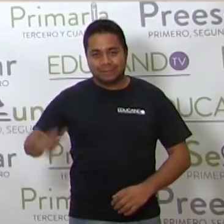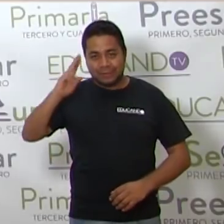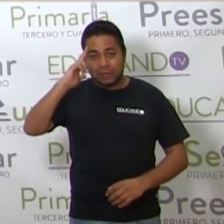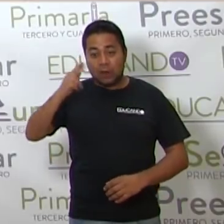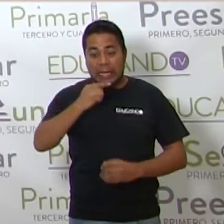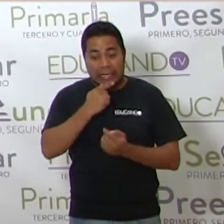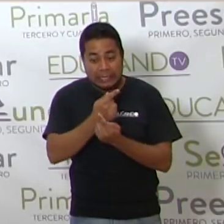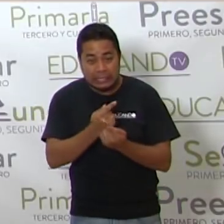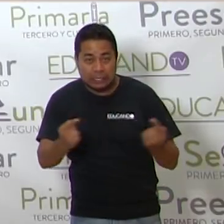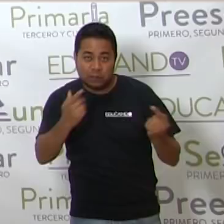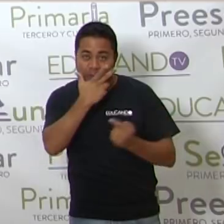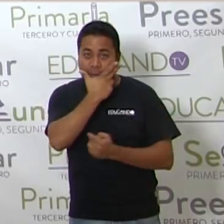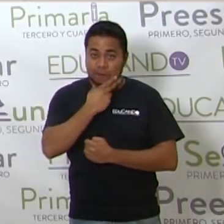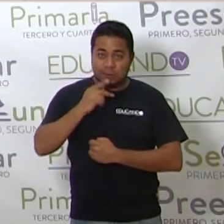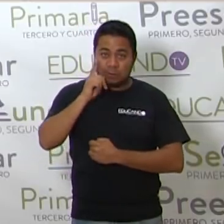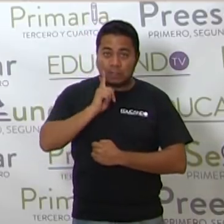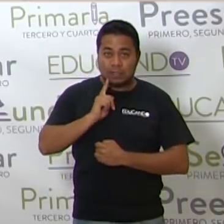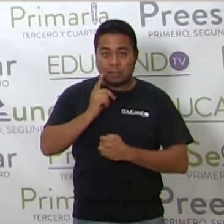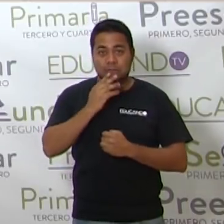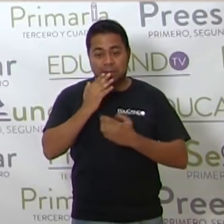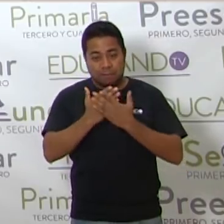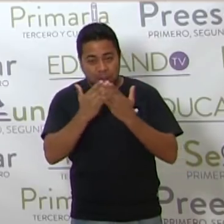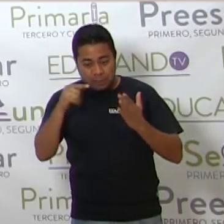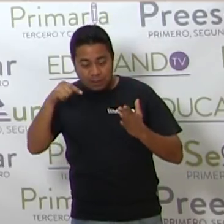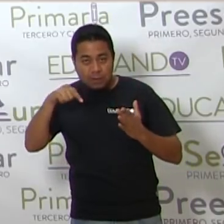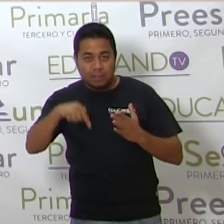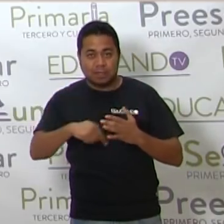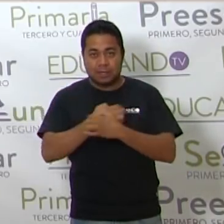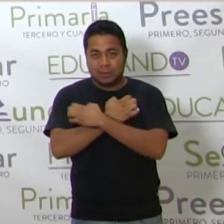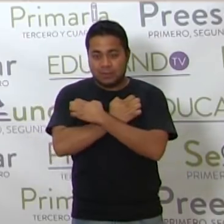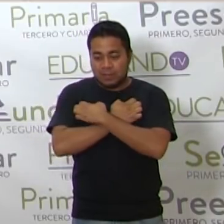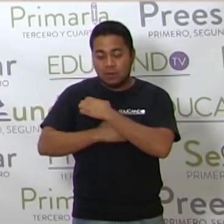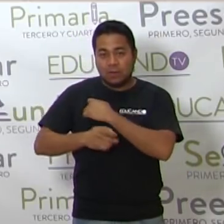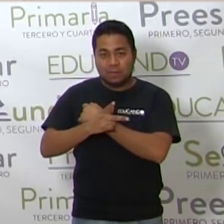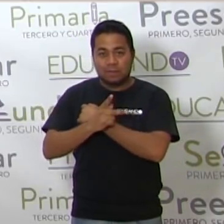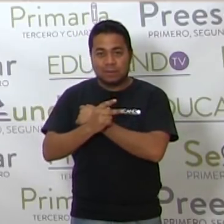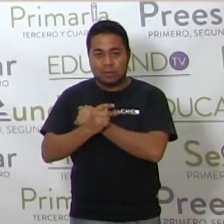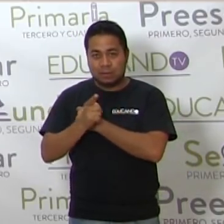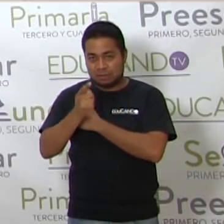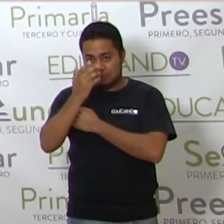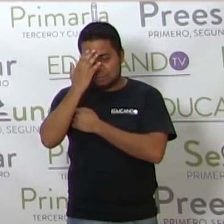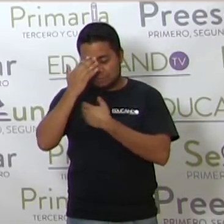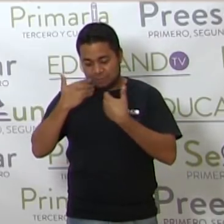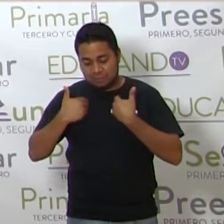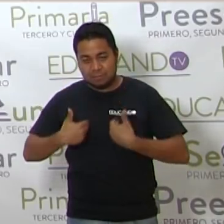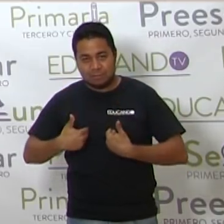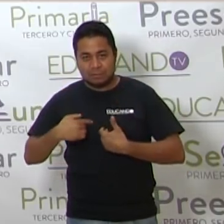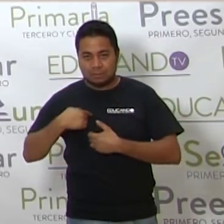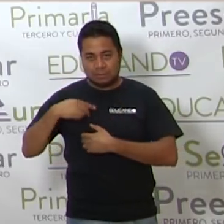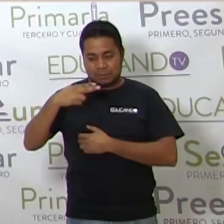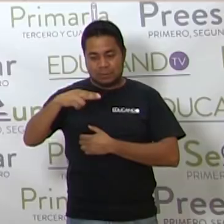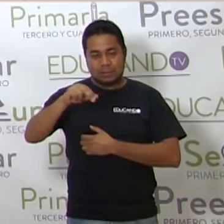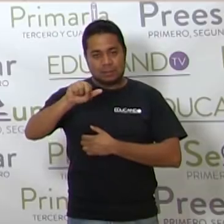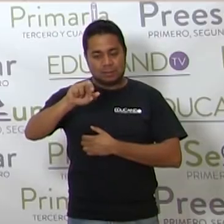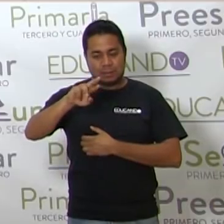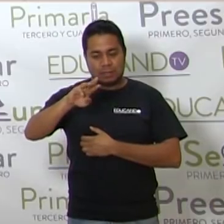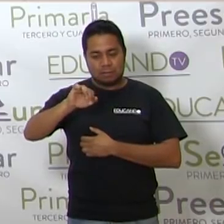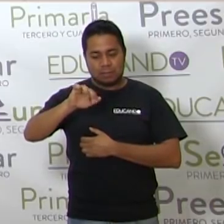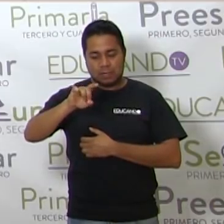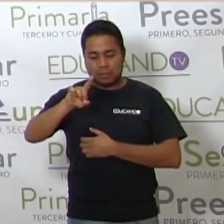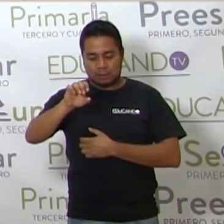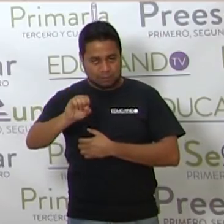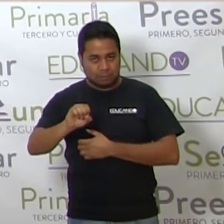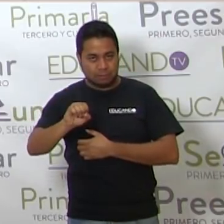tal, niños y niñas? Bienvenidos nuevamente a tu programa Educando TV. Tú ya me conoces, mi nombre es